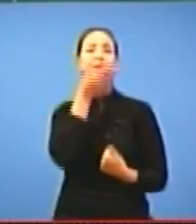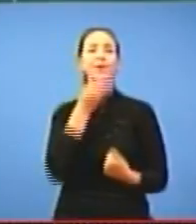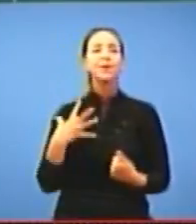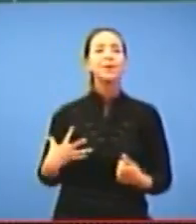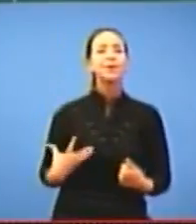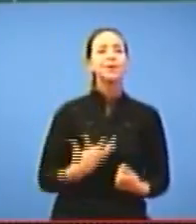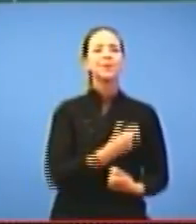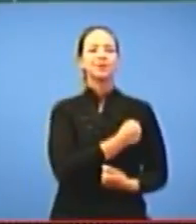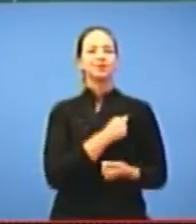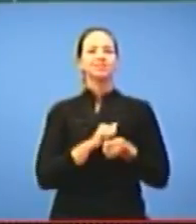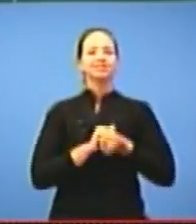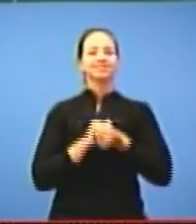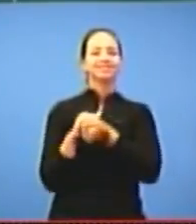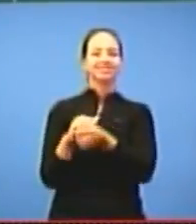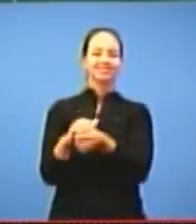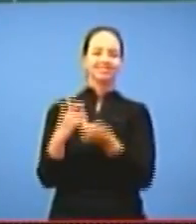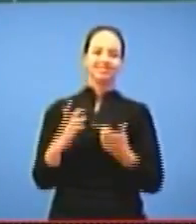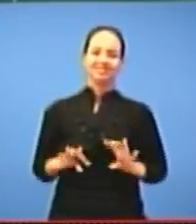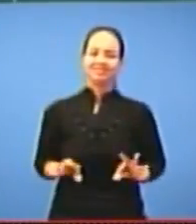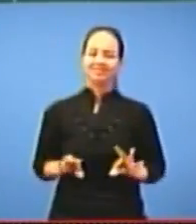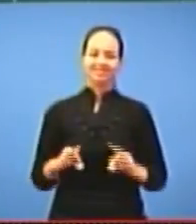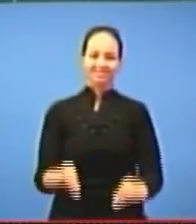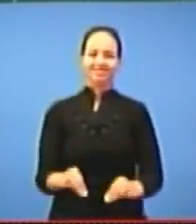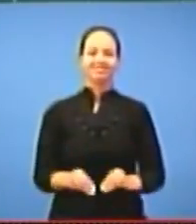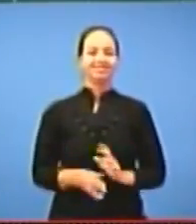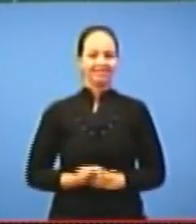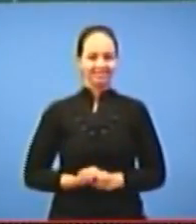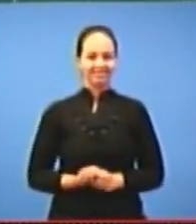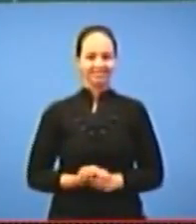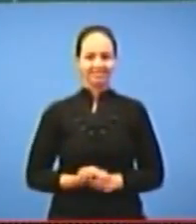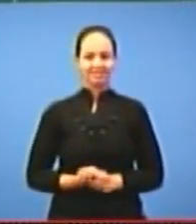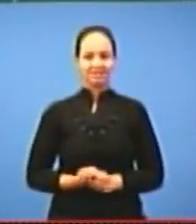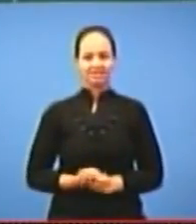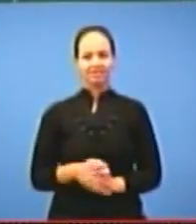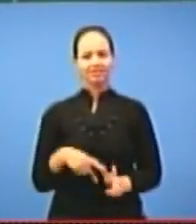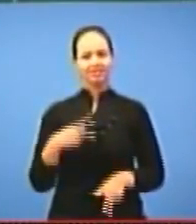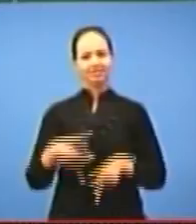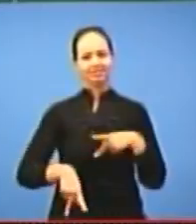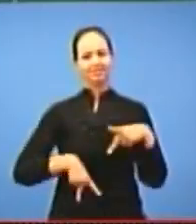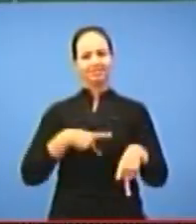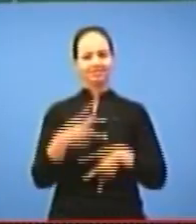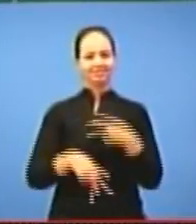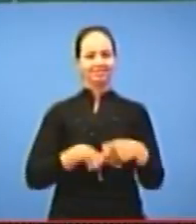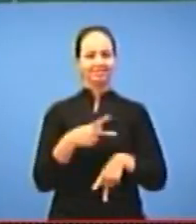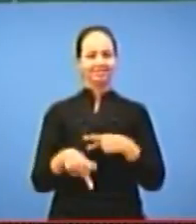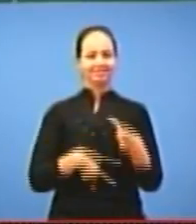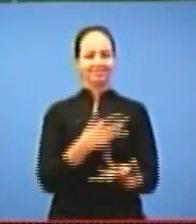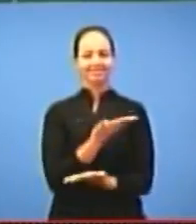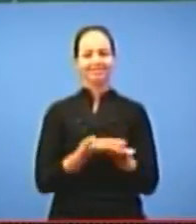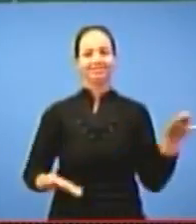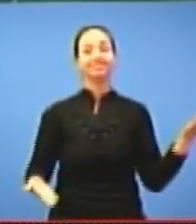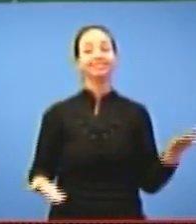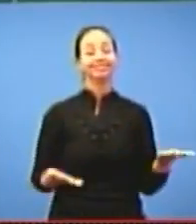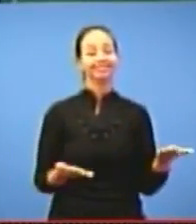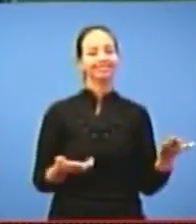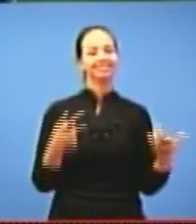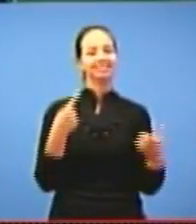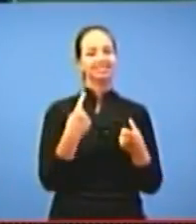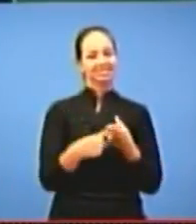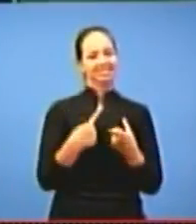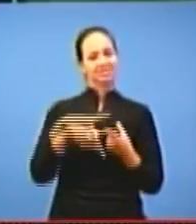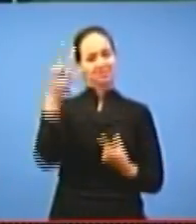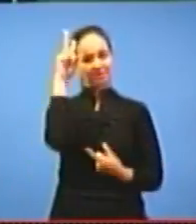está presente aquí en este lugar. Todo. Todo lo que Israel perdió.